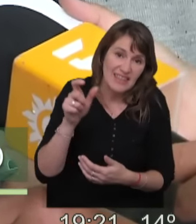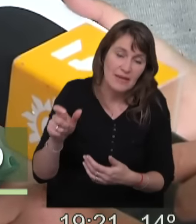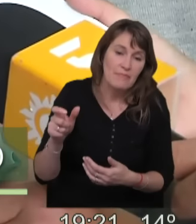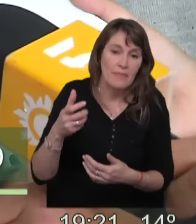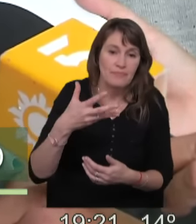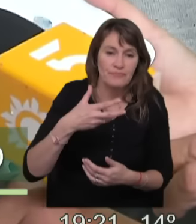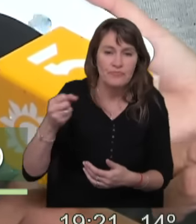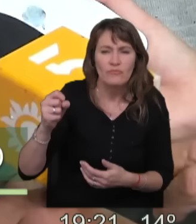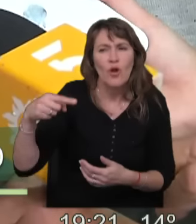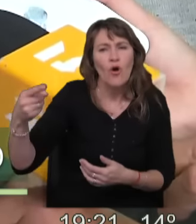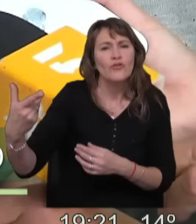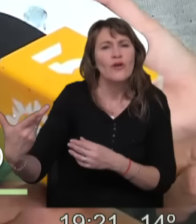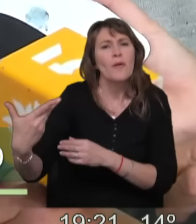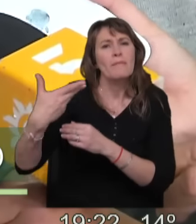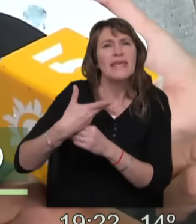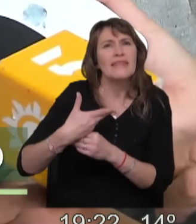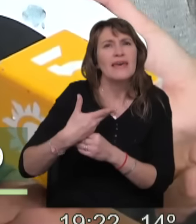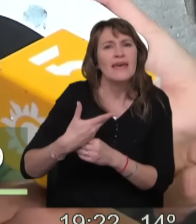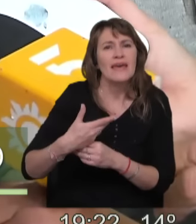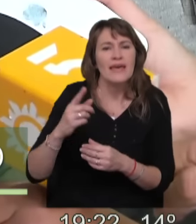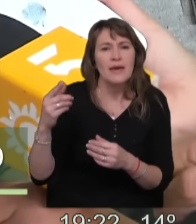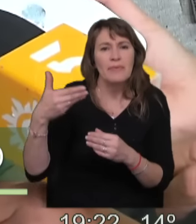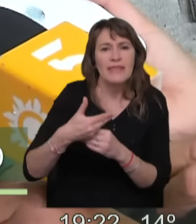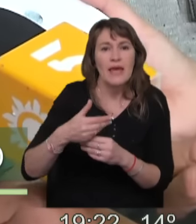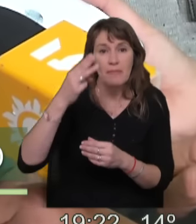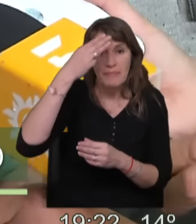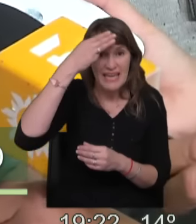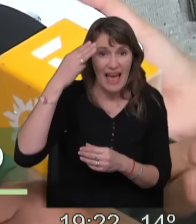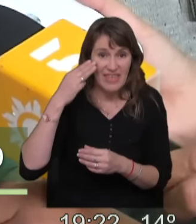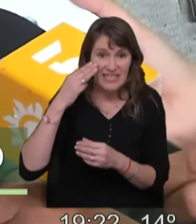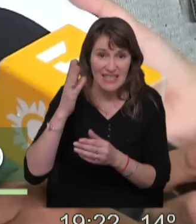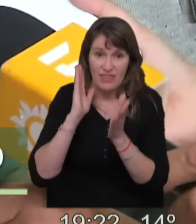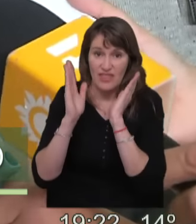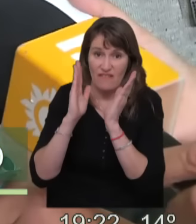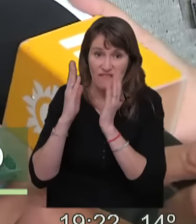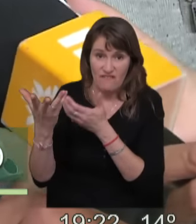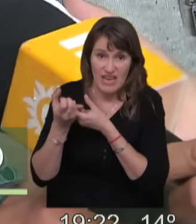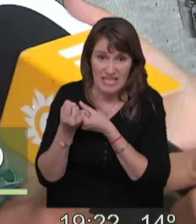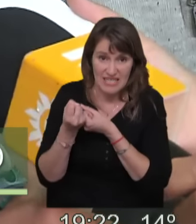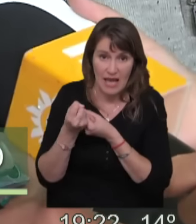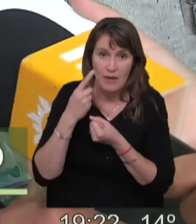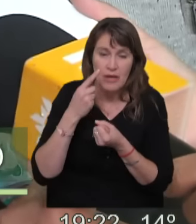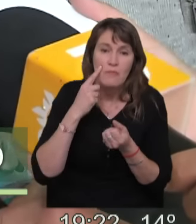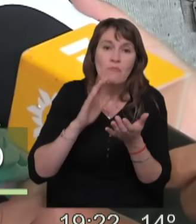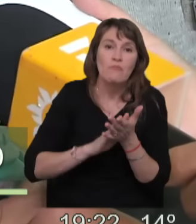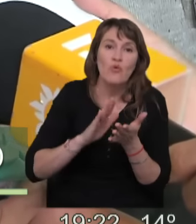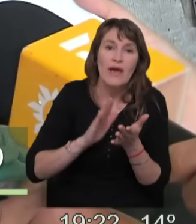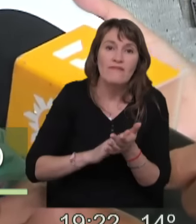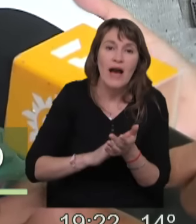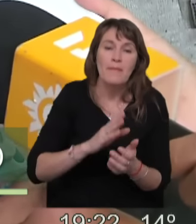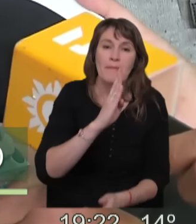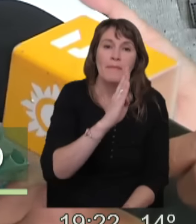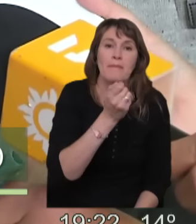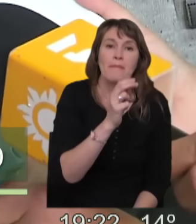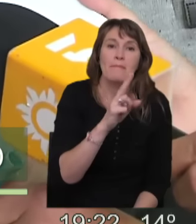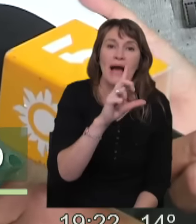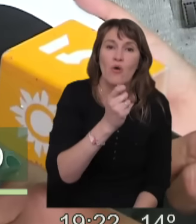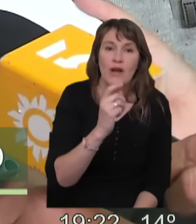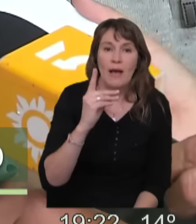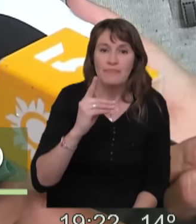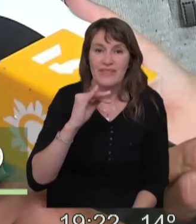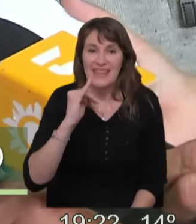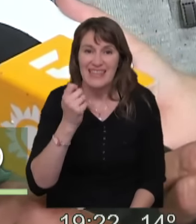lo que pidió la defensa del imputado Penades sobre hacer una prueba anticipada a la señora Paula Díaz, que nos opusimos porque